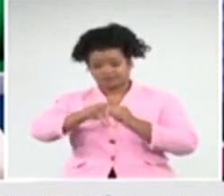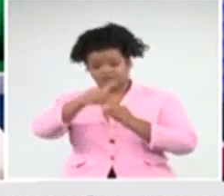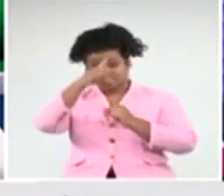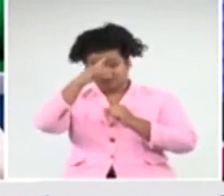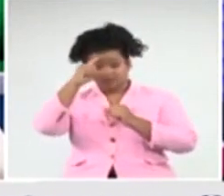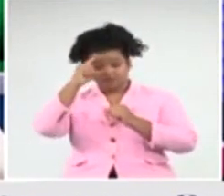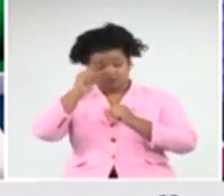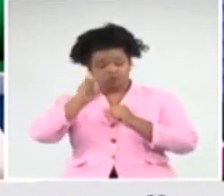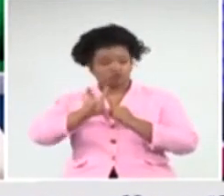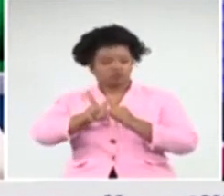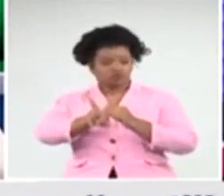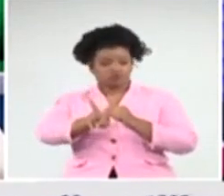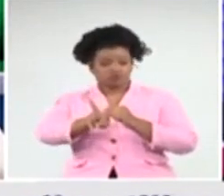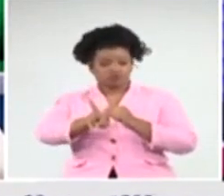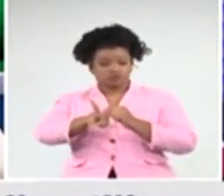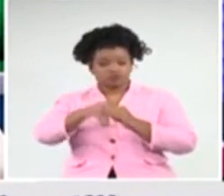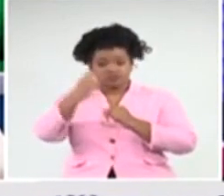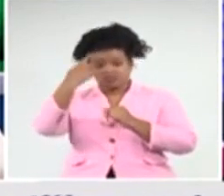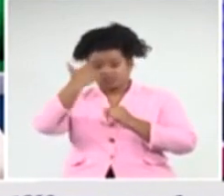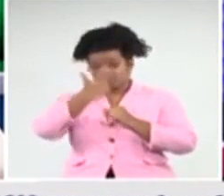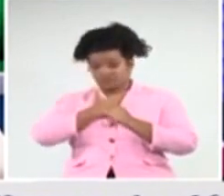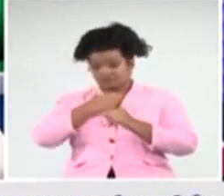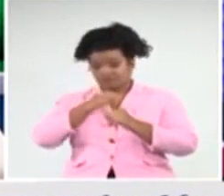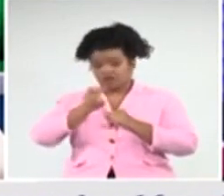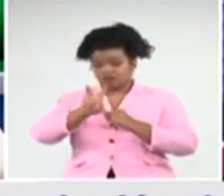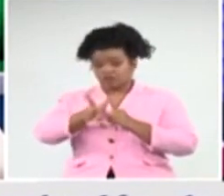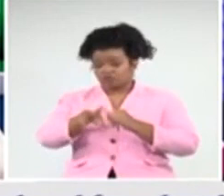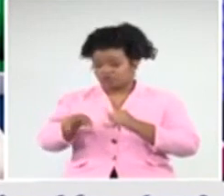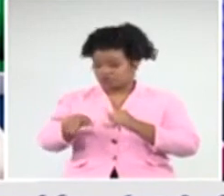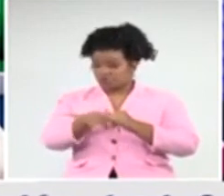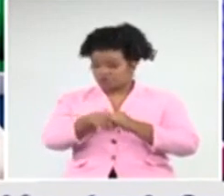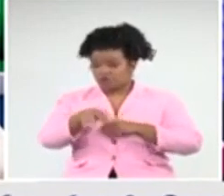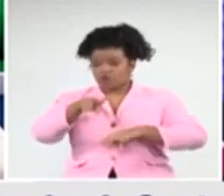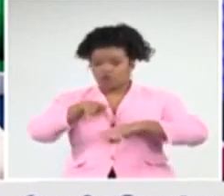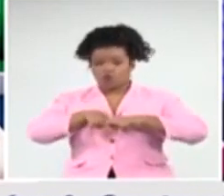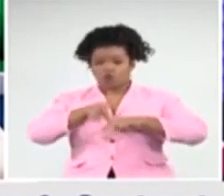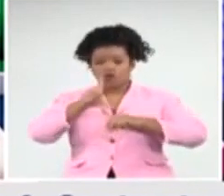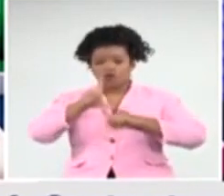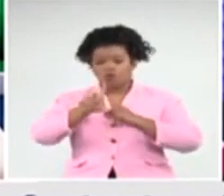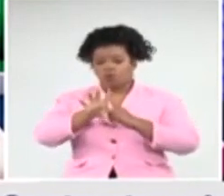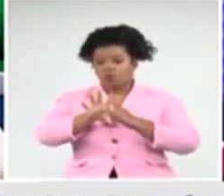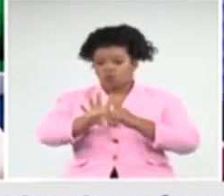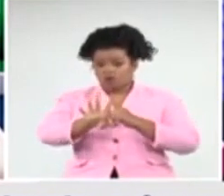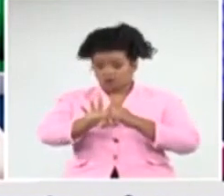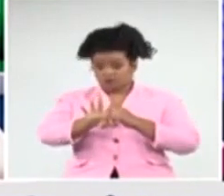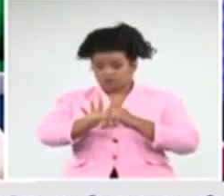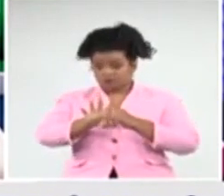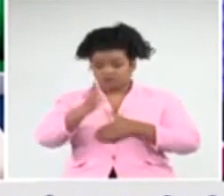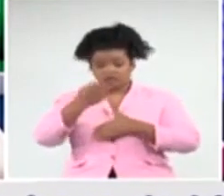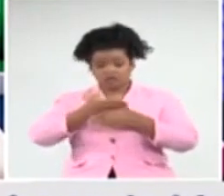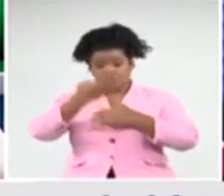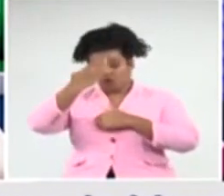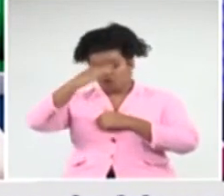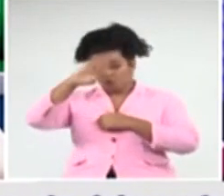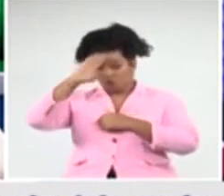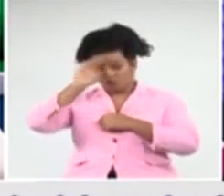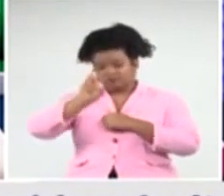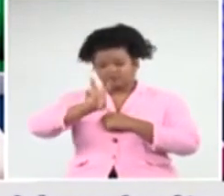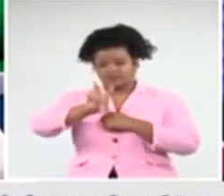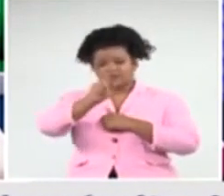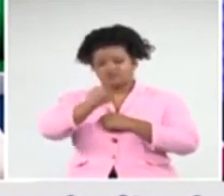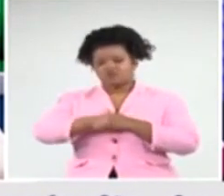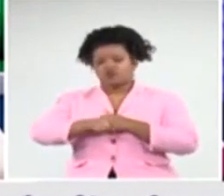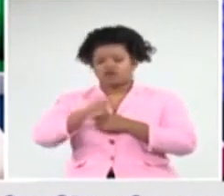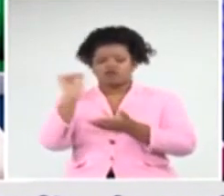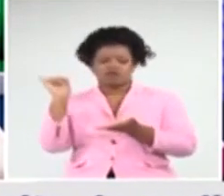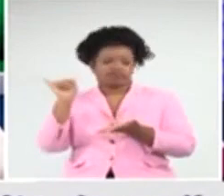2, de Ciego de Ávila 2 también, de Holguín 4 y de Santiago de Cuba 3 casos importados en el